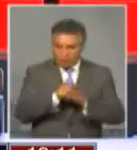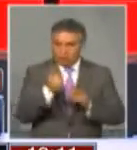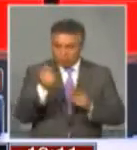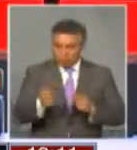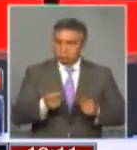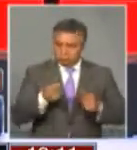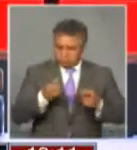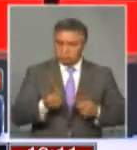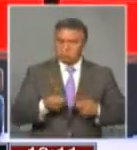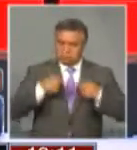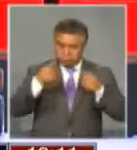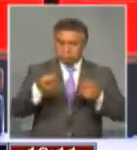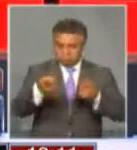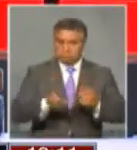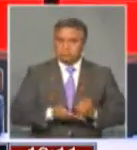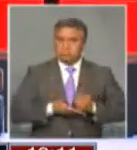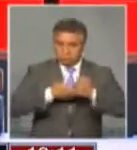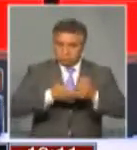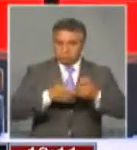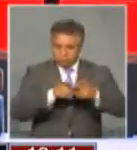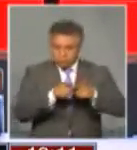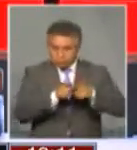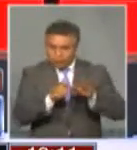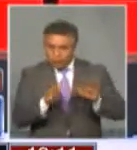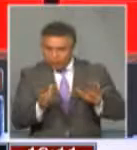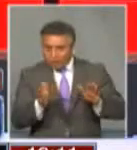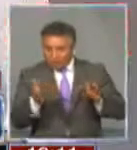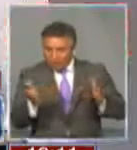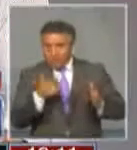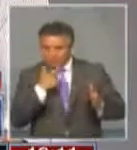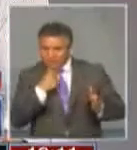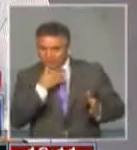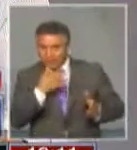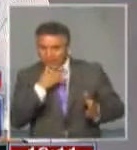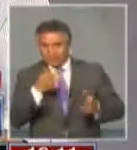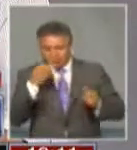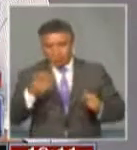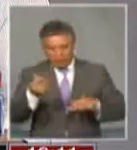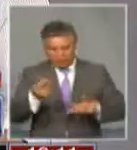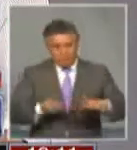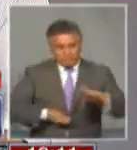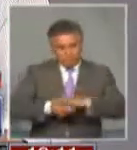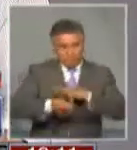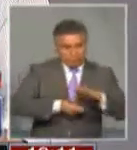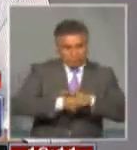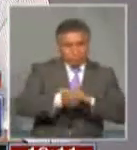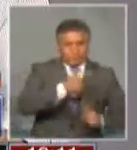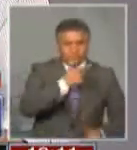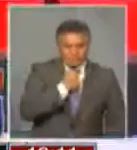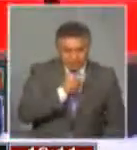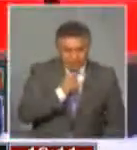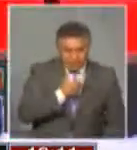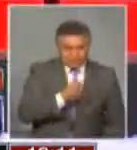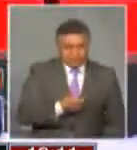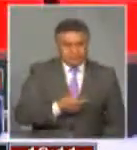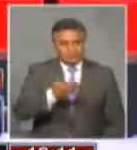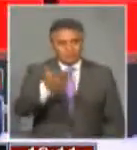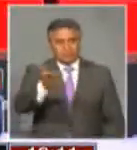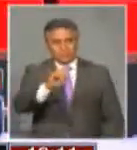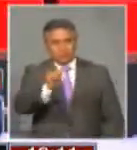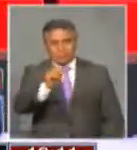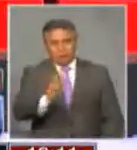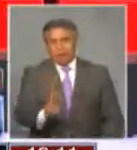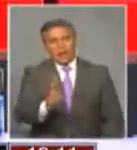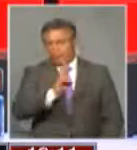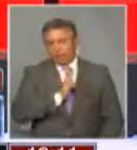poder contribuir a ilícitos? O sea, ¿son sobornables? O usted no me lo va a